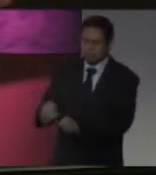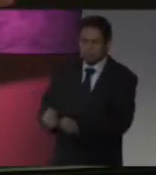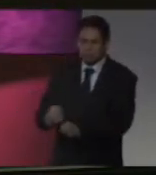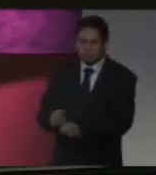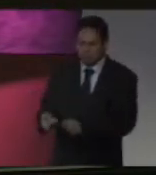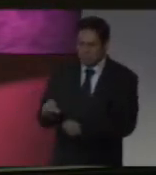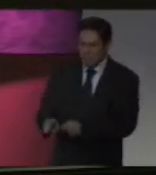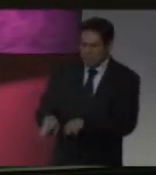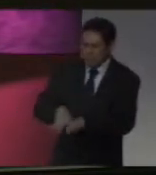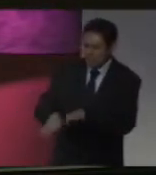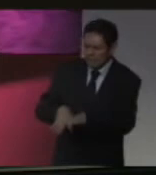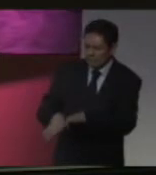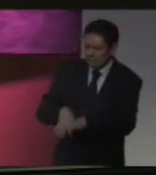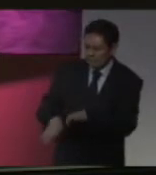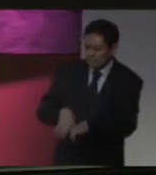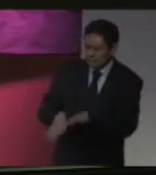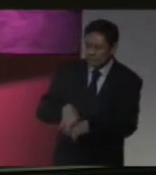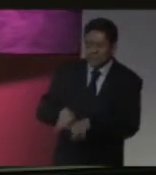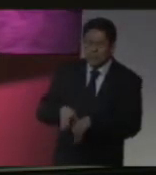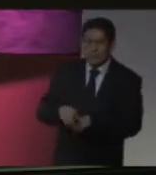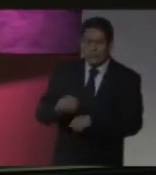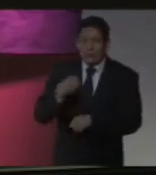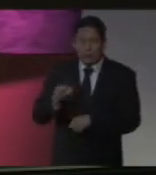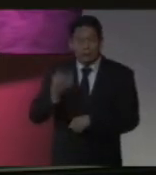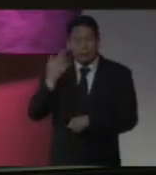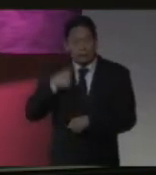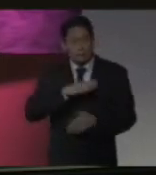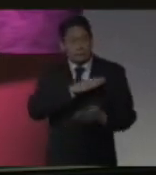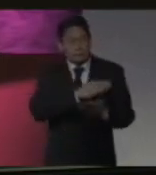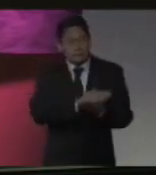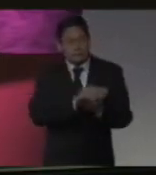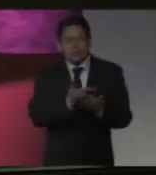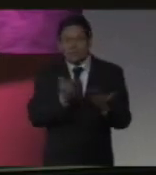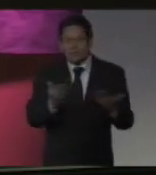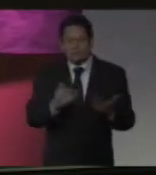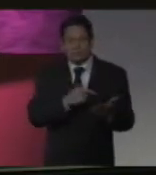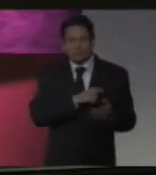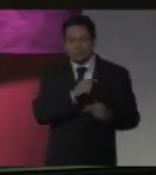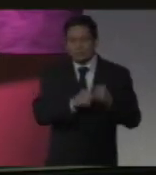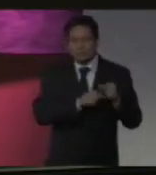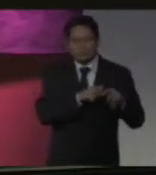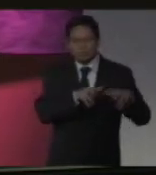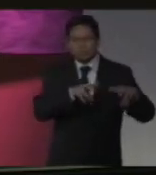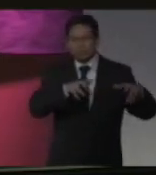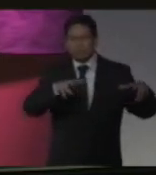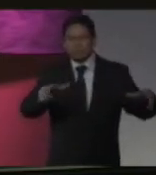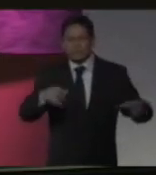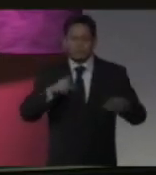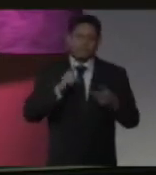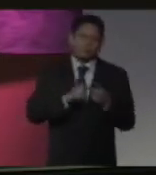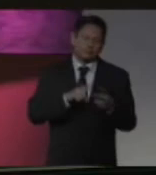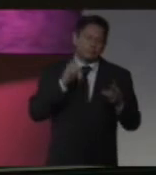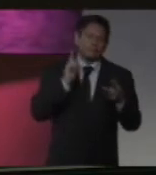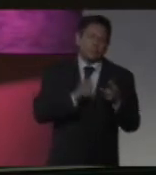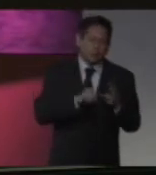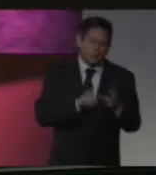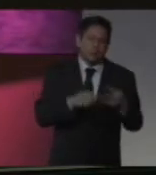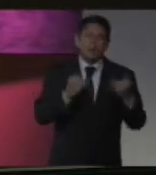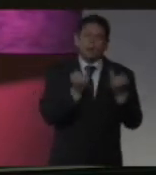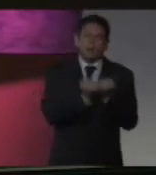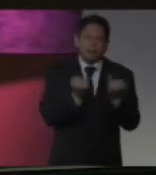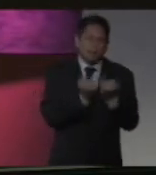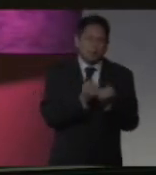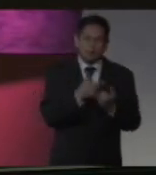una primera idea de desterritorialización. ¿Qué otra estrategia? Pues disminución sistemática de inversiones estatales en la reproducción de la fuerza de